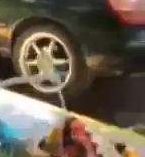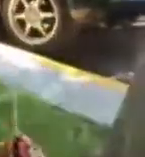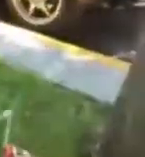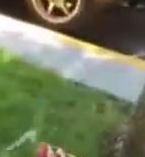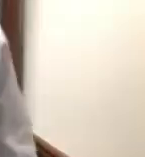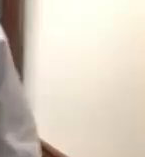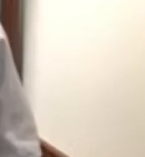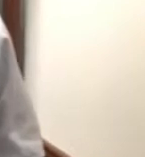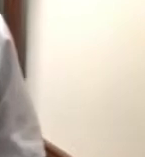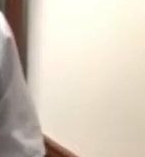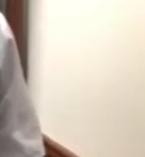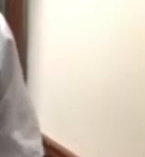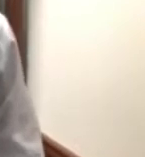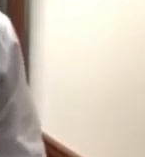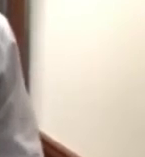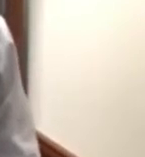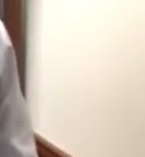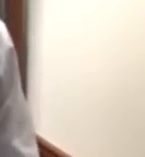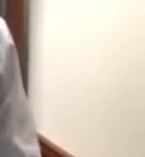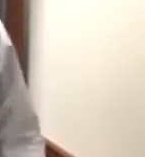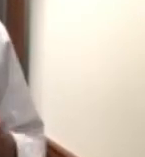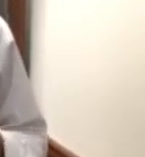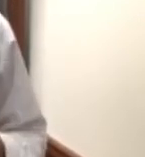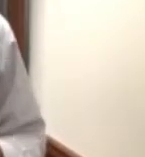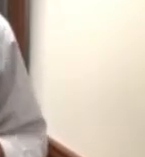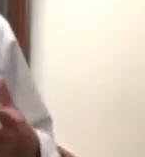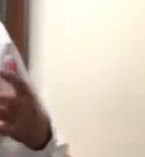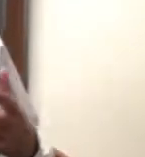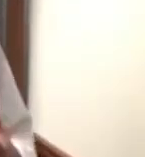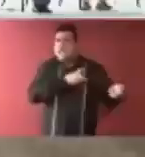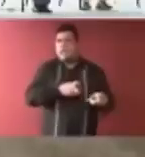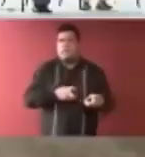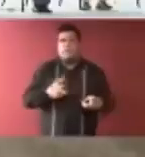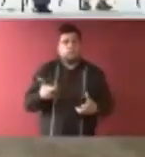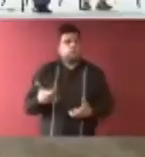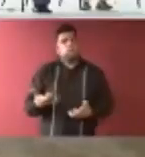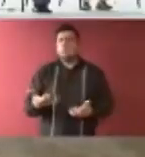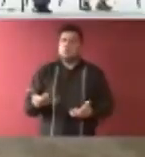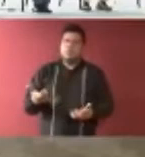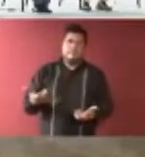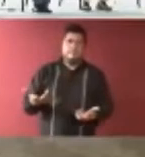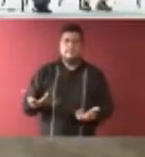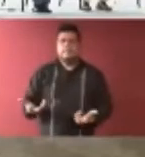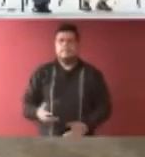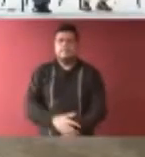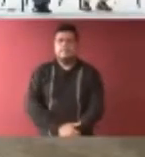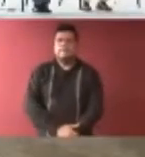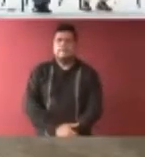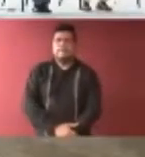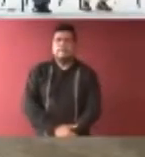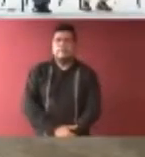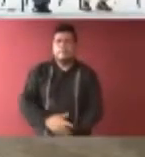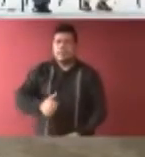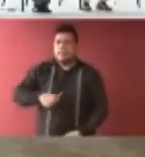campaña de alcalde. Si Jico fue, ¿por qué yo no? Olvídate de ese sueño. Por cierto, para los nuevos alcaldes, López